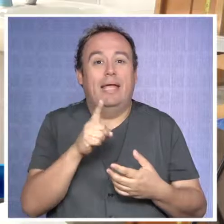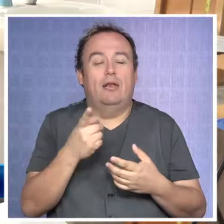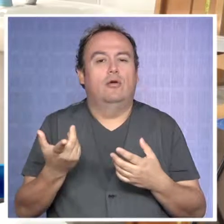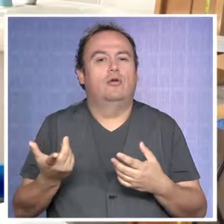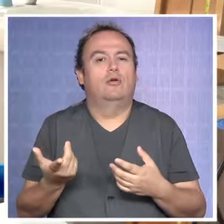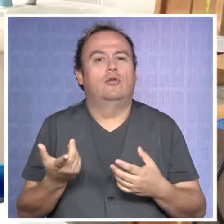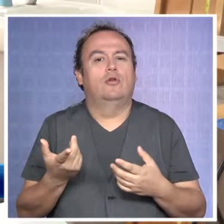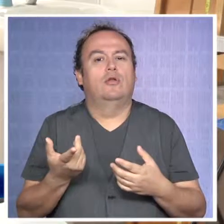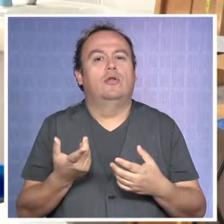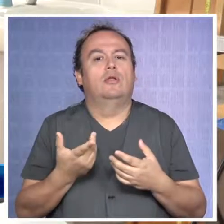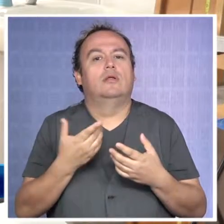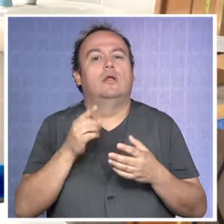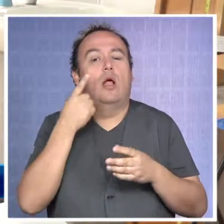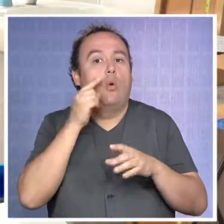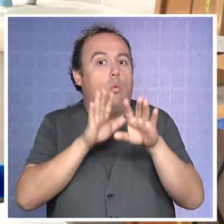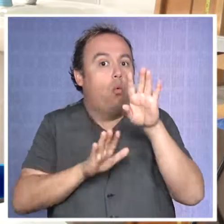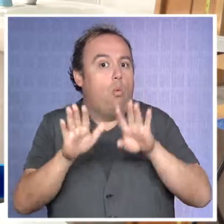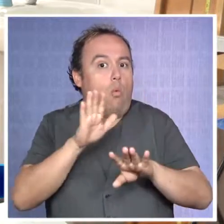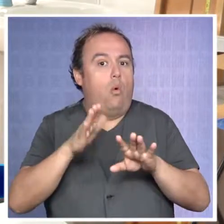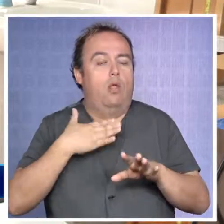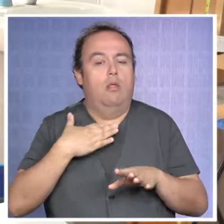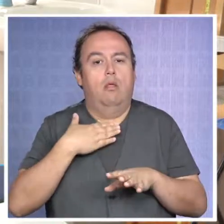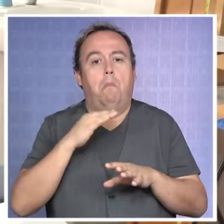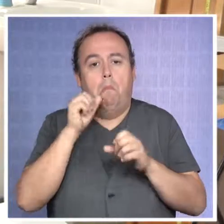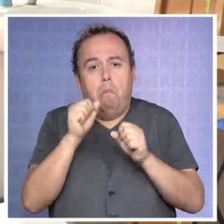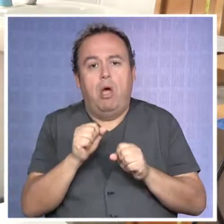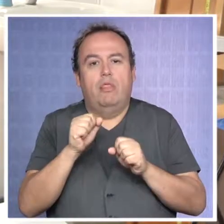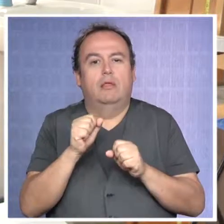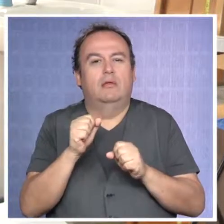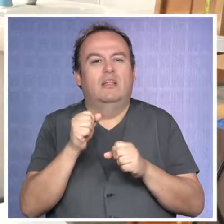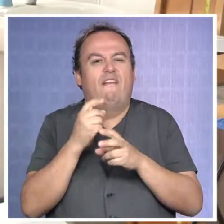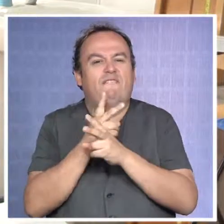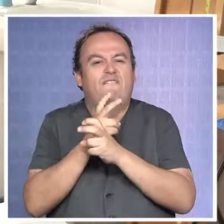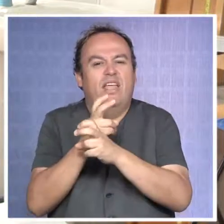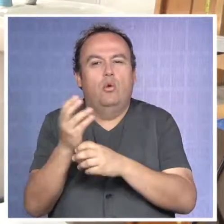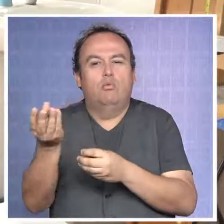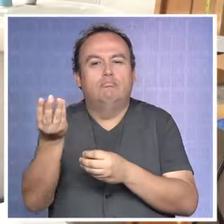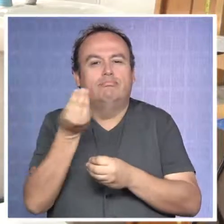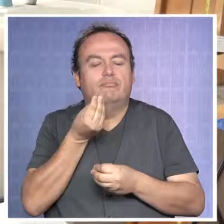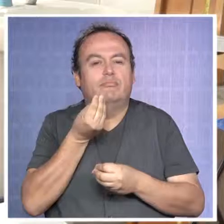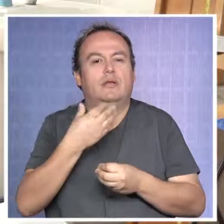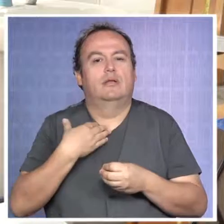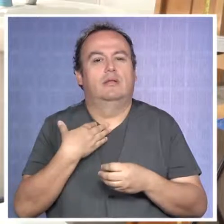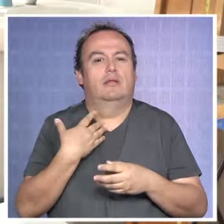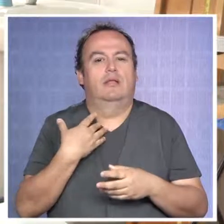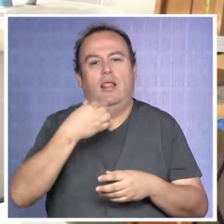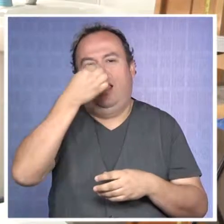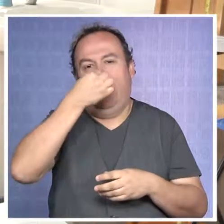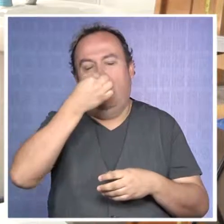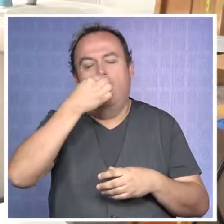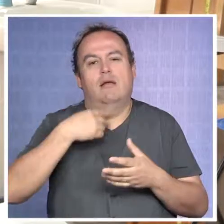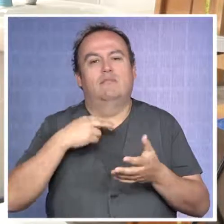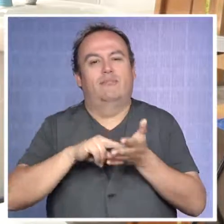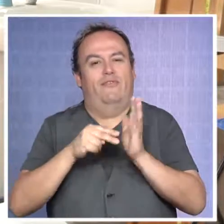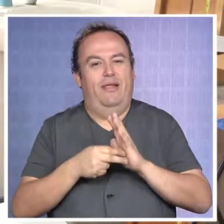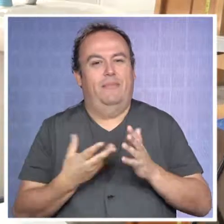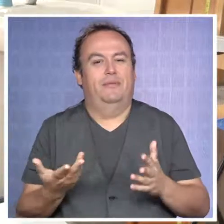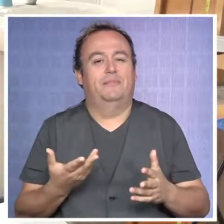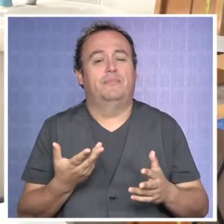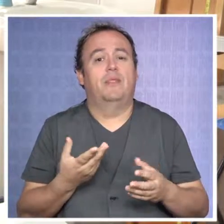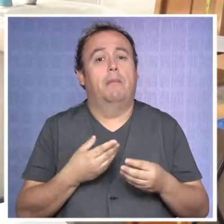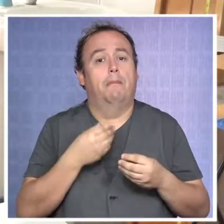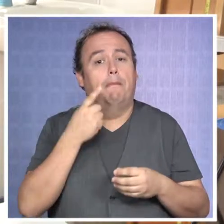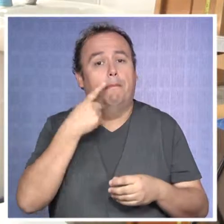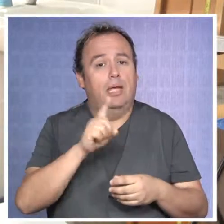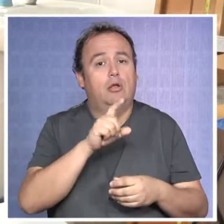que se descuide uno y pueda agarrar un virus por ahí y tenga alguna patología respiratoria. Pero